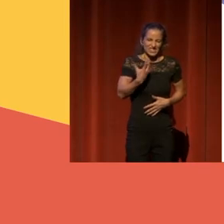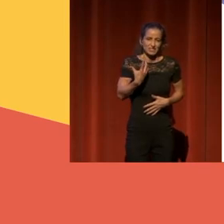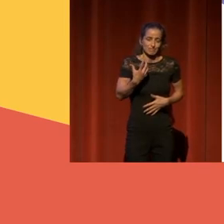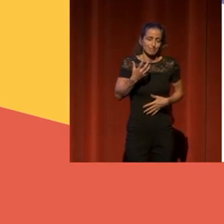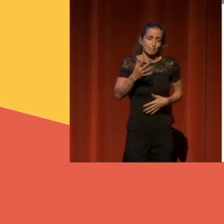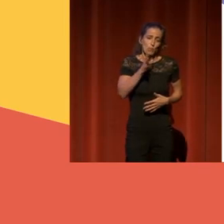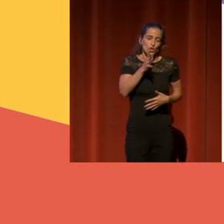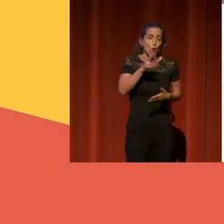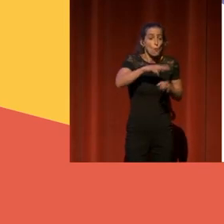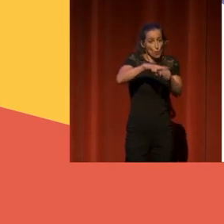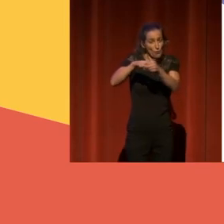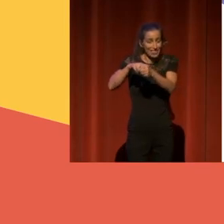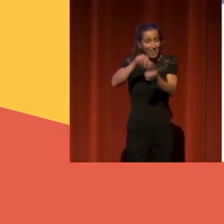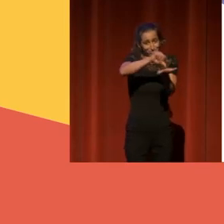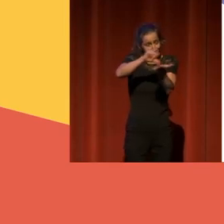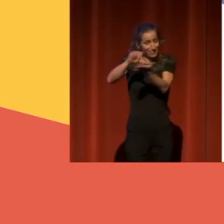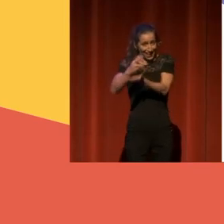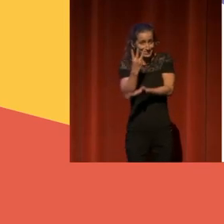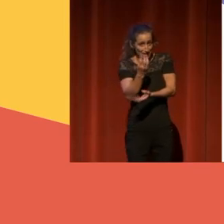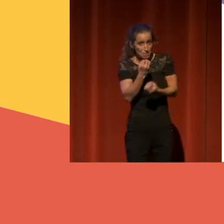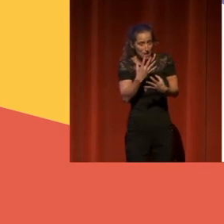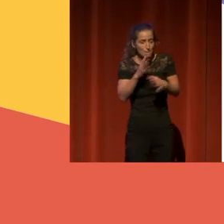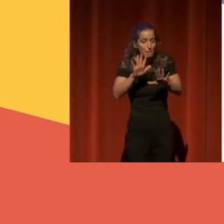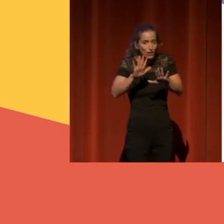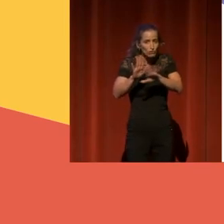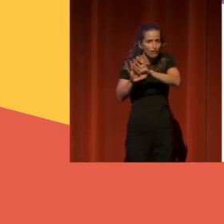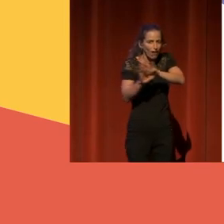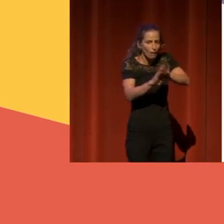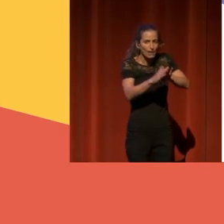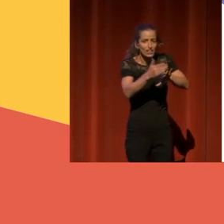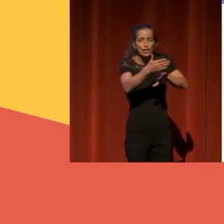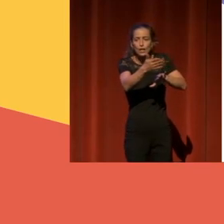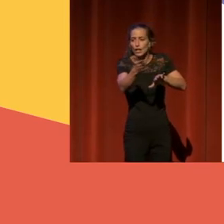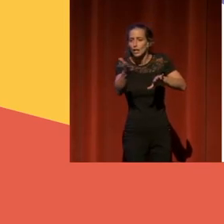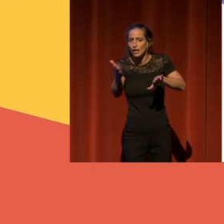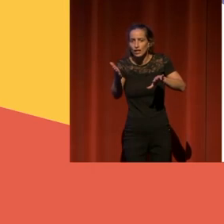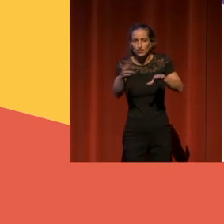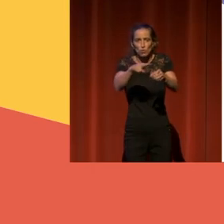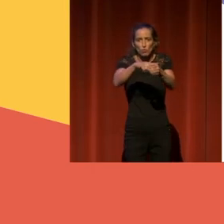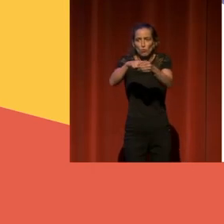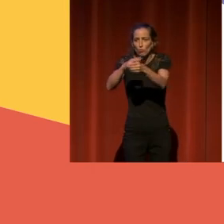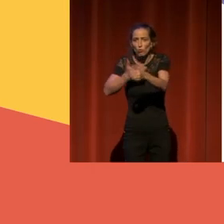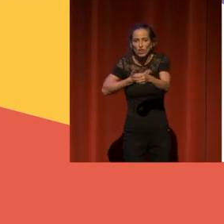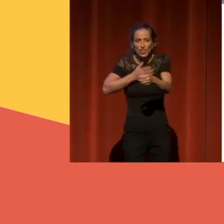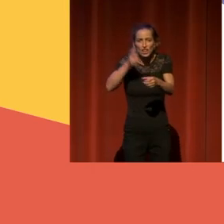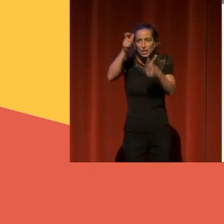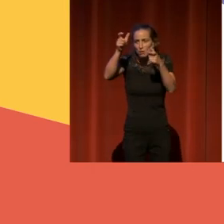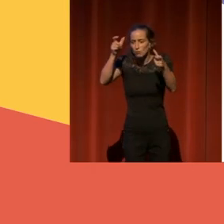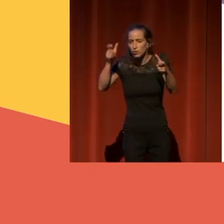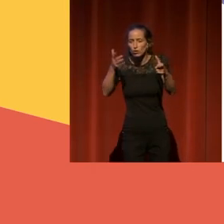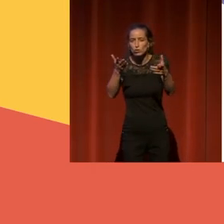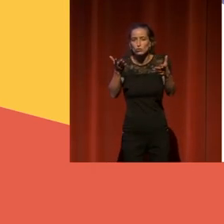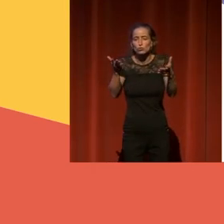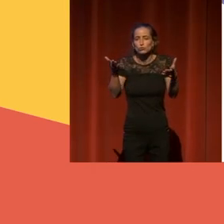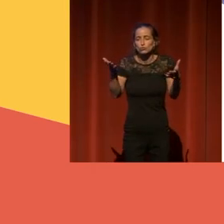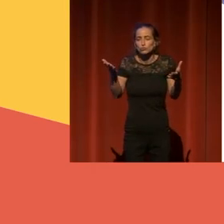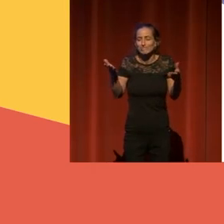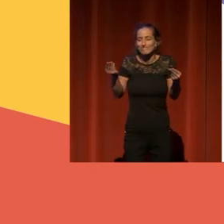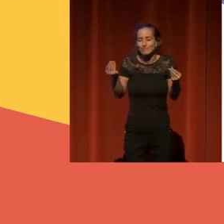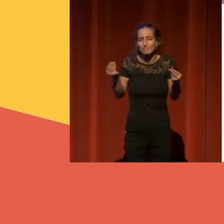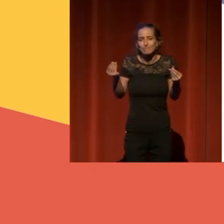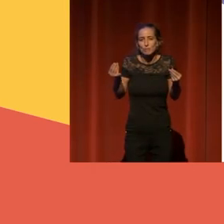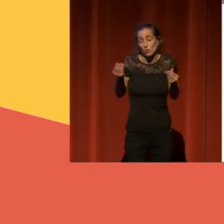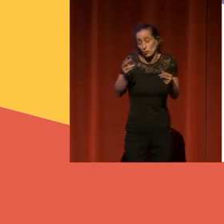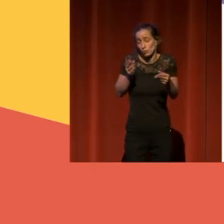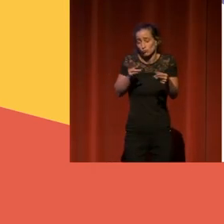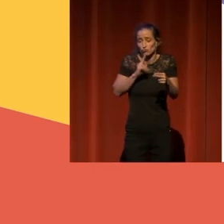provincia, pues todos los municipios aragoneses se pueden considerar como propios